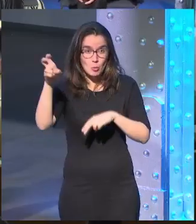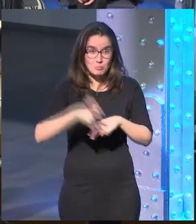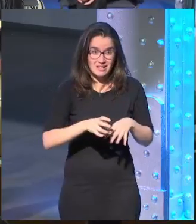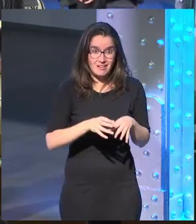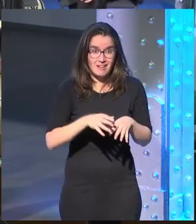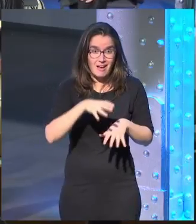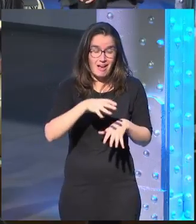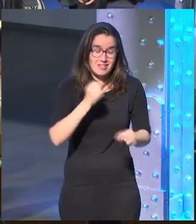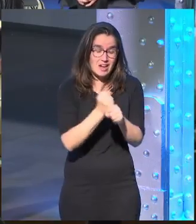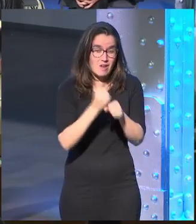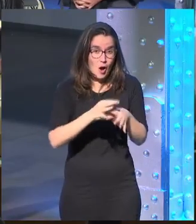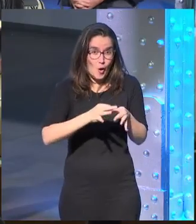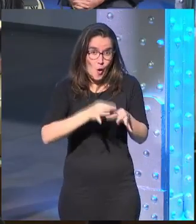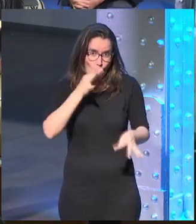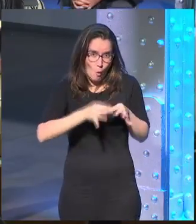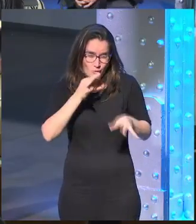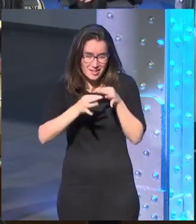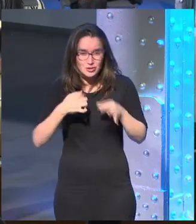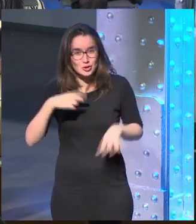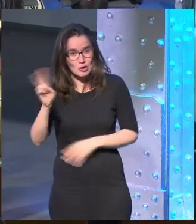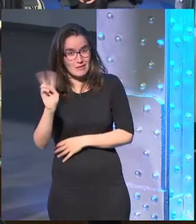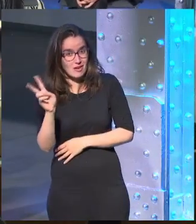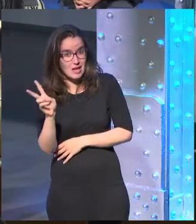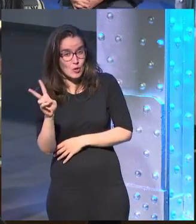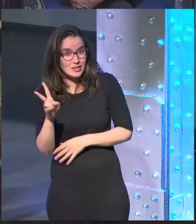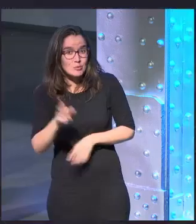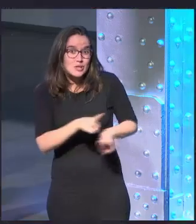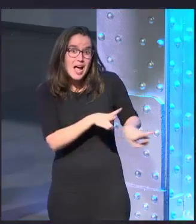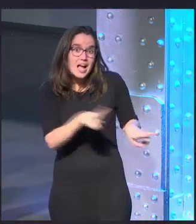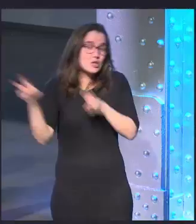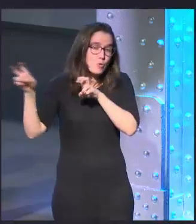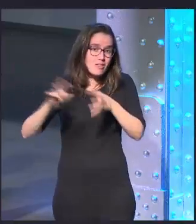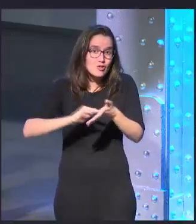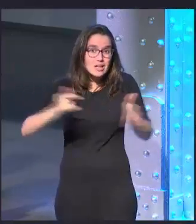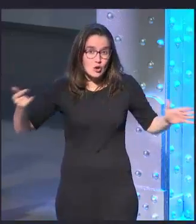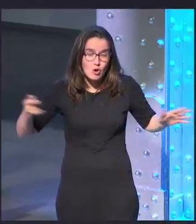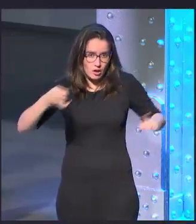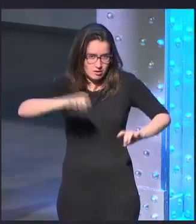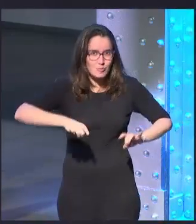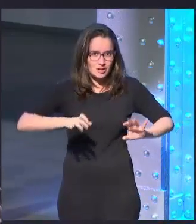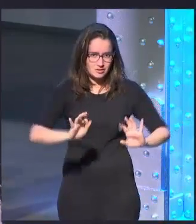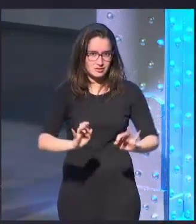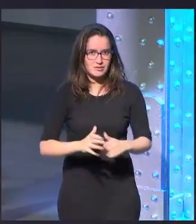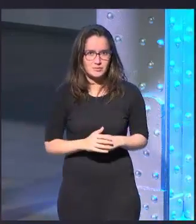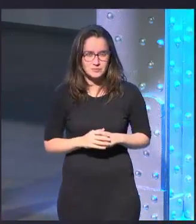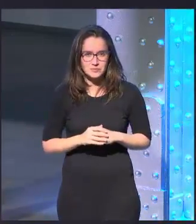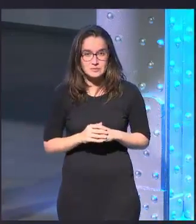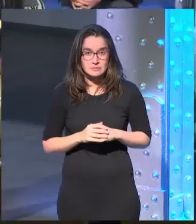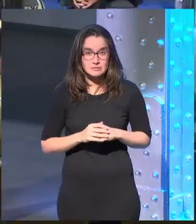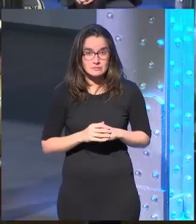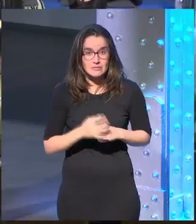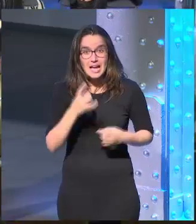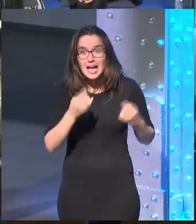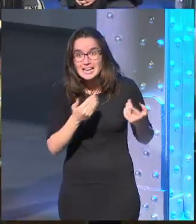veces. Bueno, ya, yo soy de Valladolid. Ella con mucha mal. Innovación tecnológica, por cierto, también. ¿Alguien